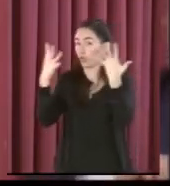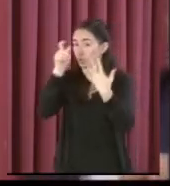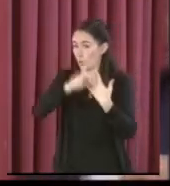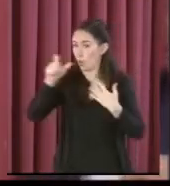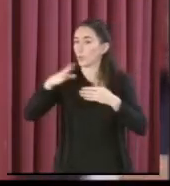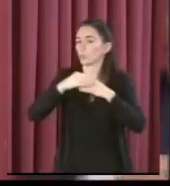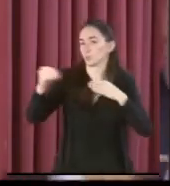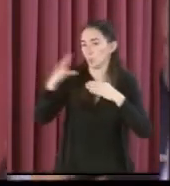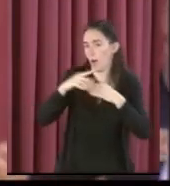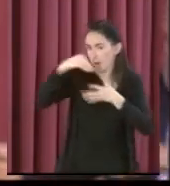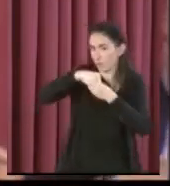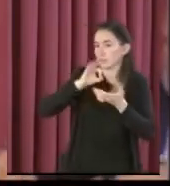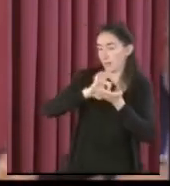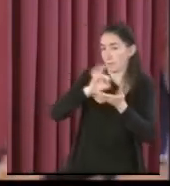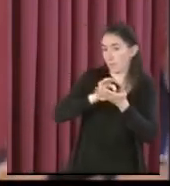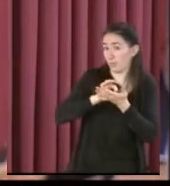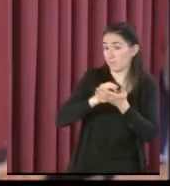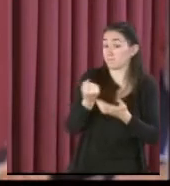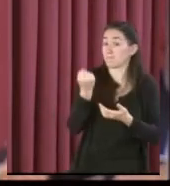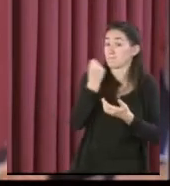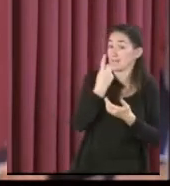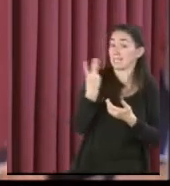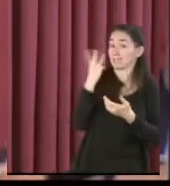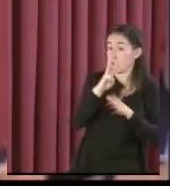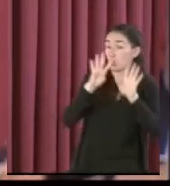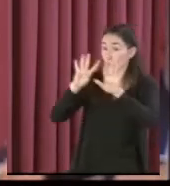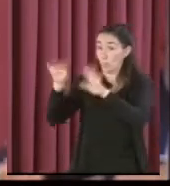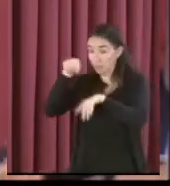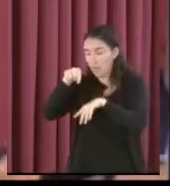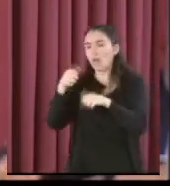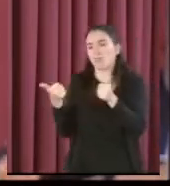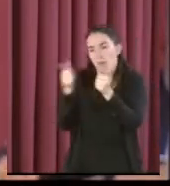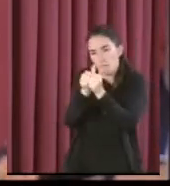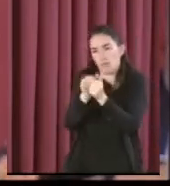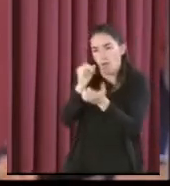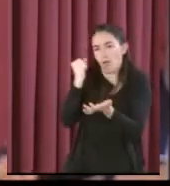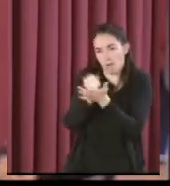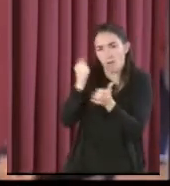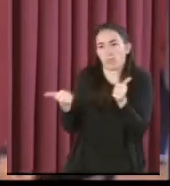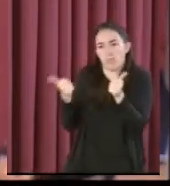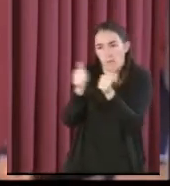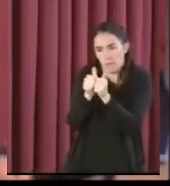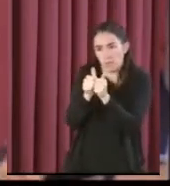los cuales 1.399 han sido declarados dependientes y, por tanto,